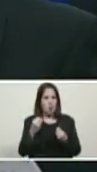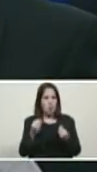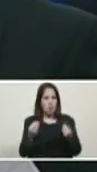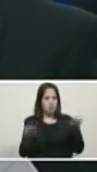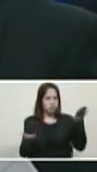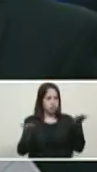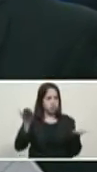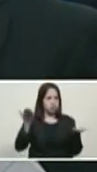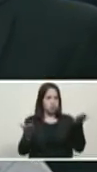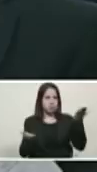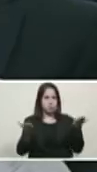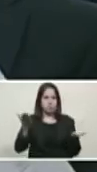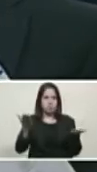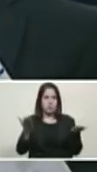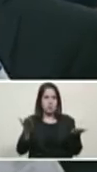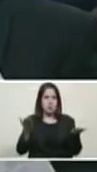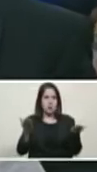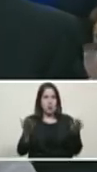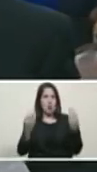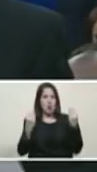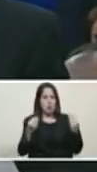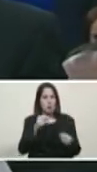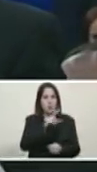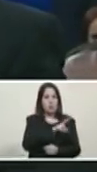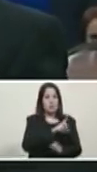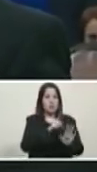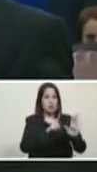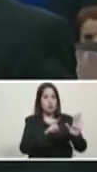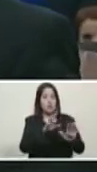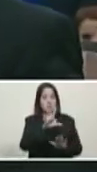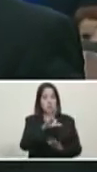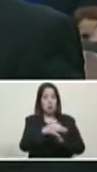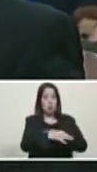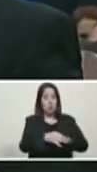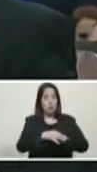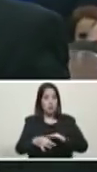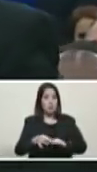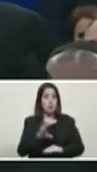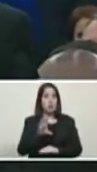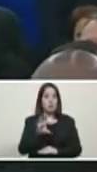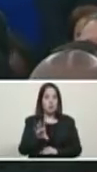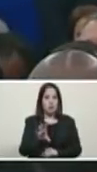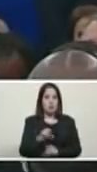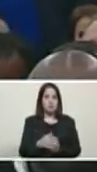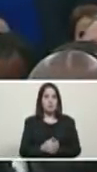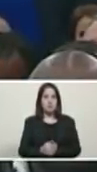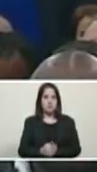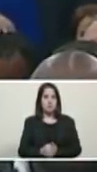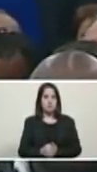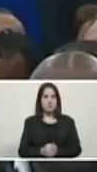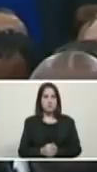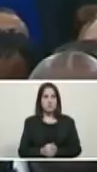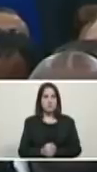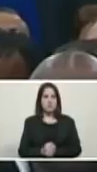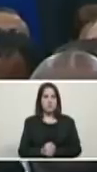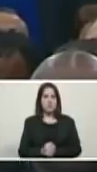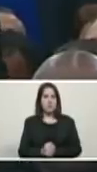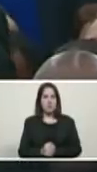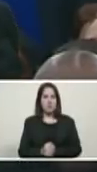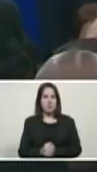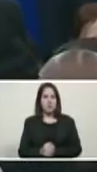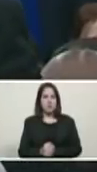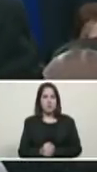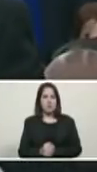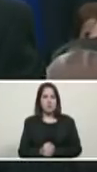nacional de los 335 municipios del país con todas sus edificaciones patrimoniales con